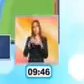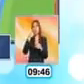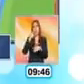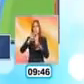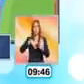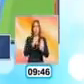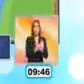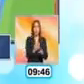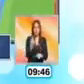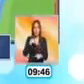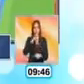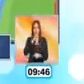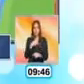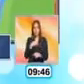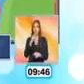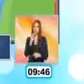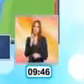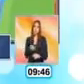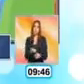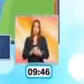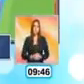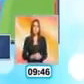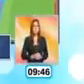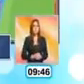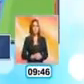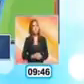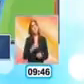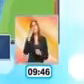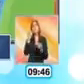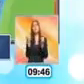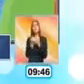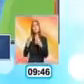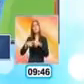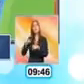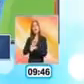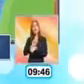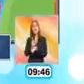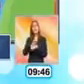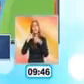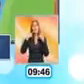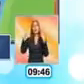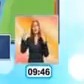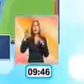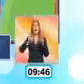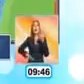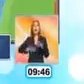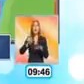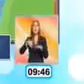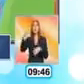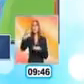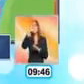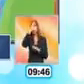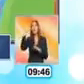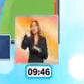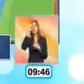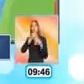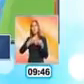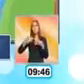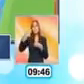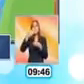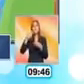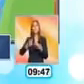atribuidas a ti y que no lo son, ¿no? Es el caso que le sucede a estas actrices de Hollywood que de repente empiezan a proliferar sus fotos y es que le dieron